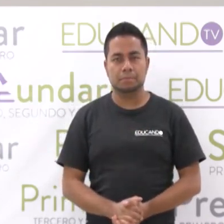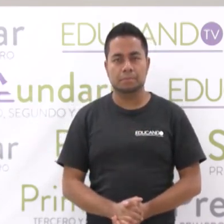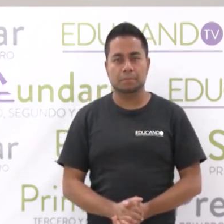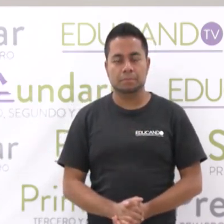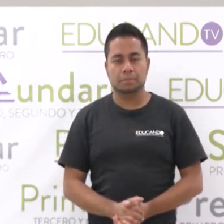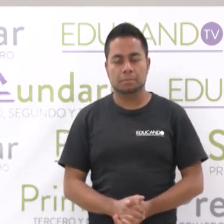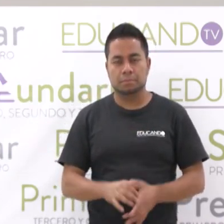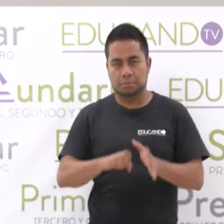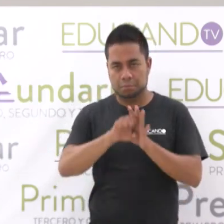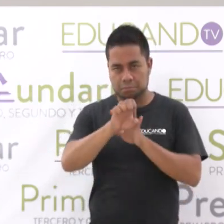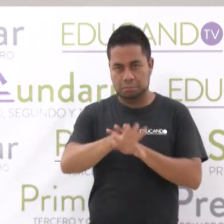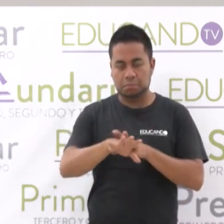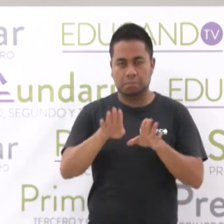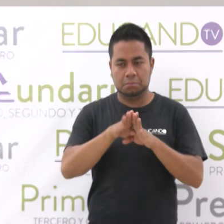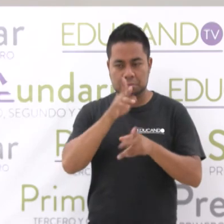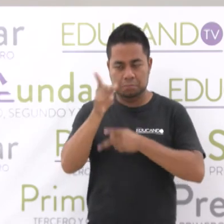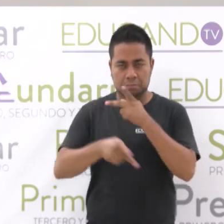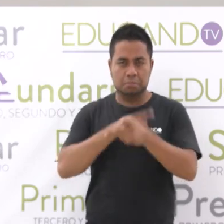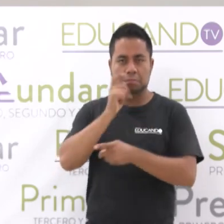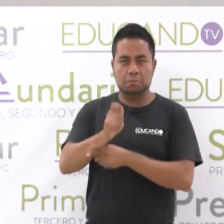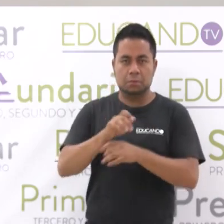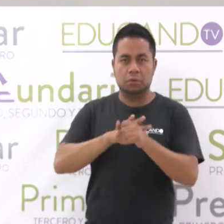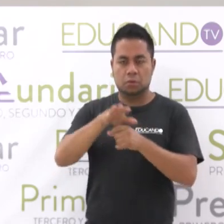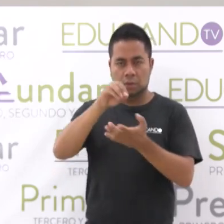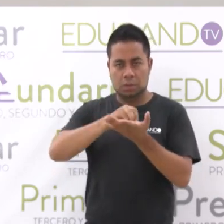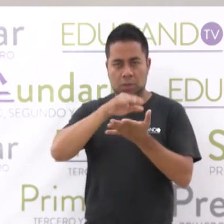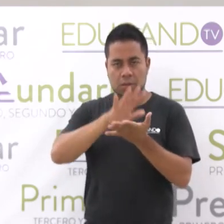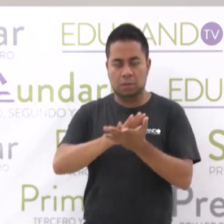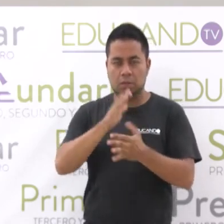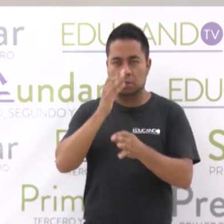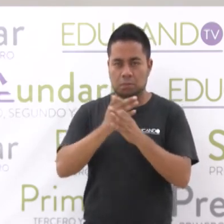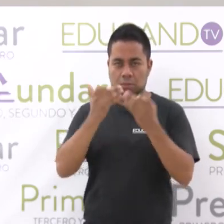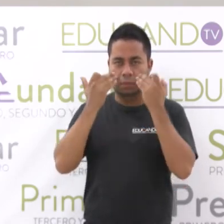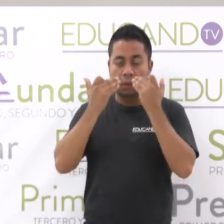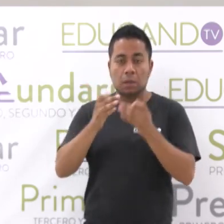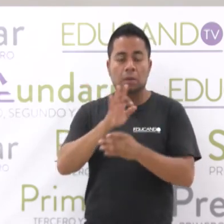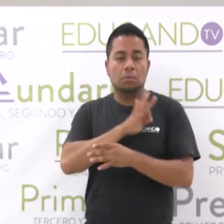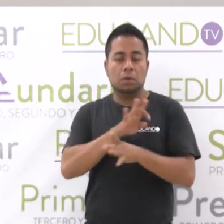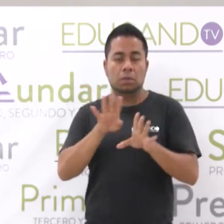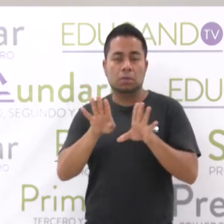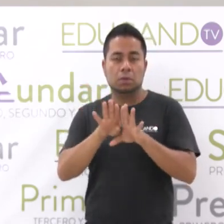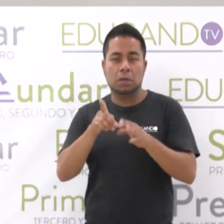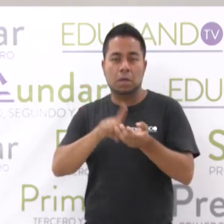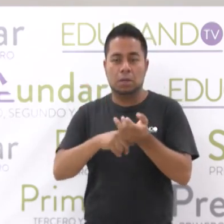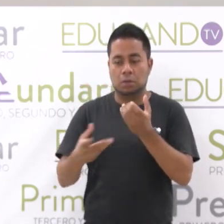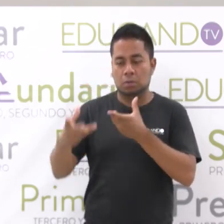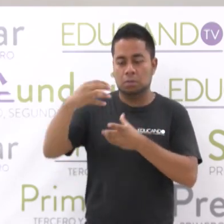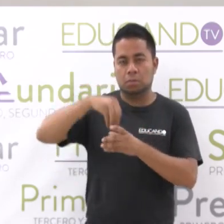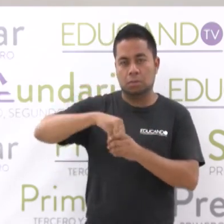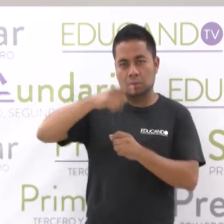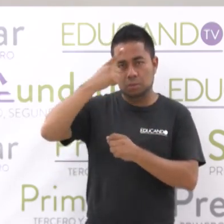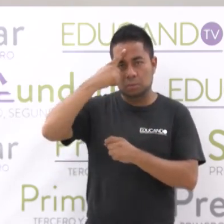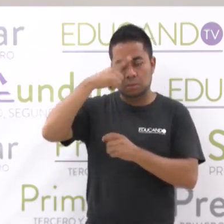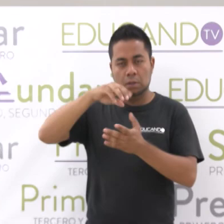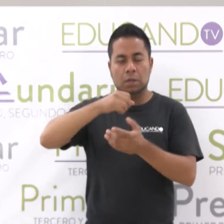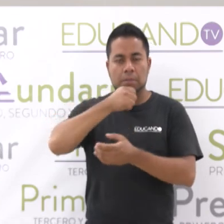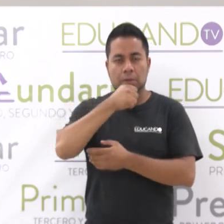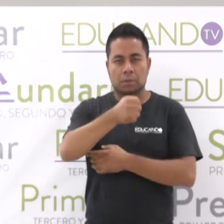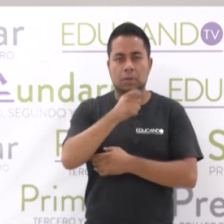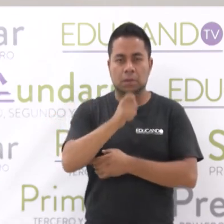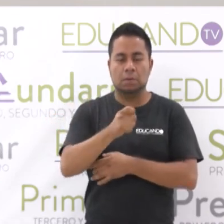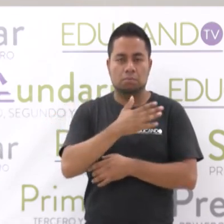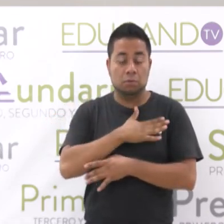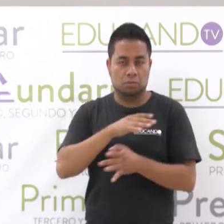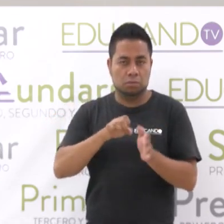Por ejemplo, una de las preguntas es, ¿qué de estos datos que vimos hoy podrían ustedes incorporar a su reportaje? Bueno, pues por